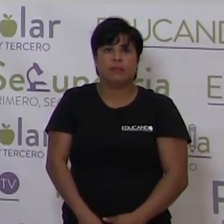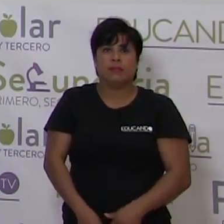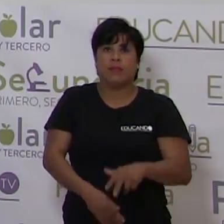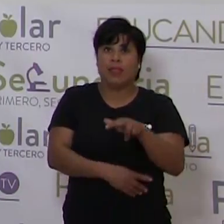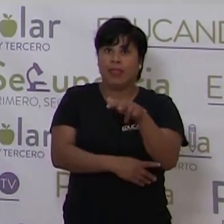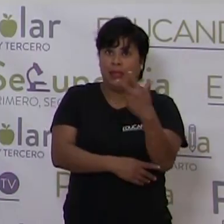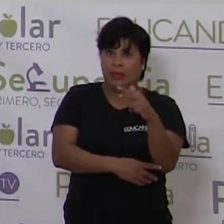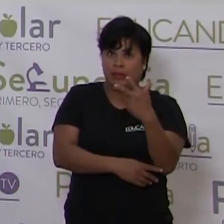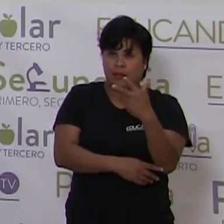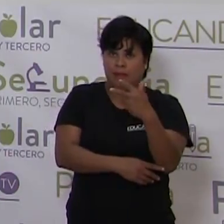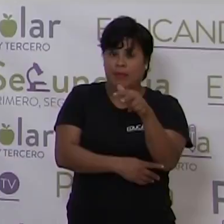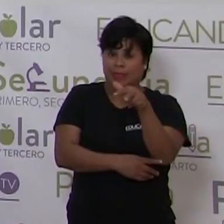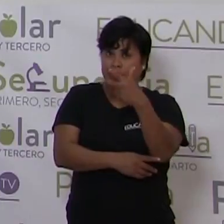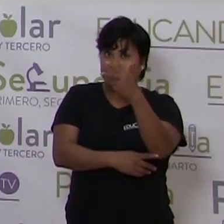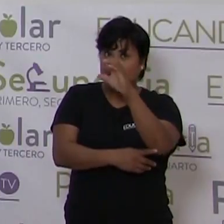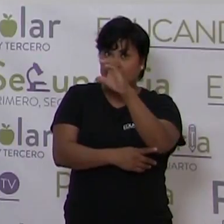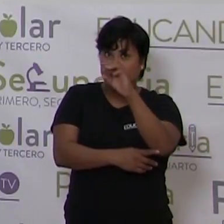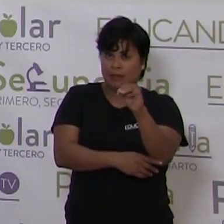13.